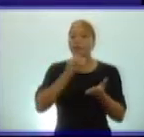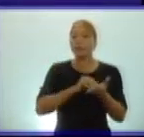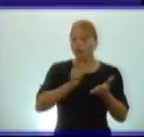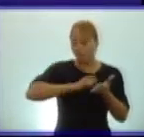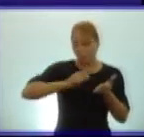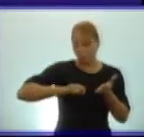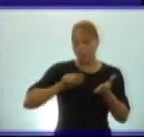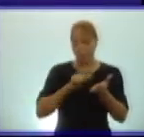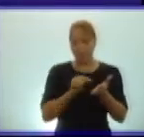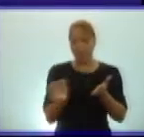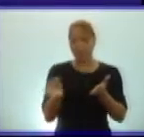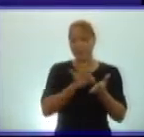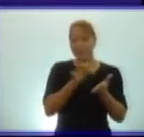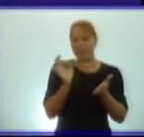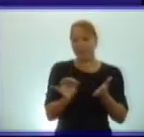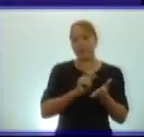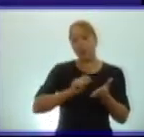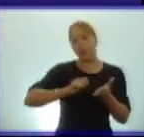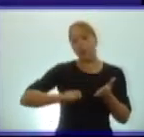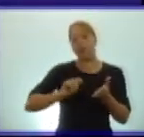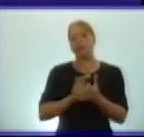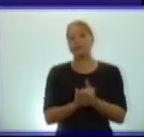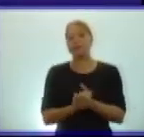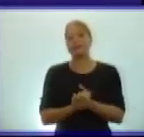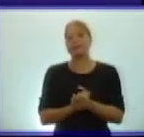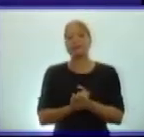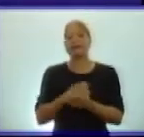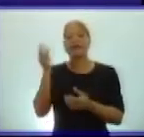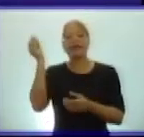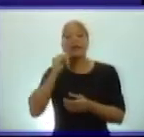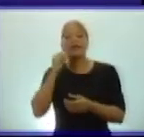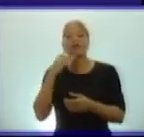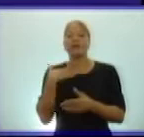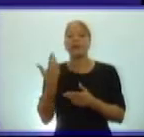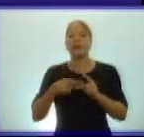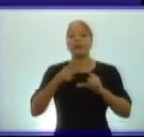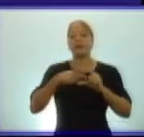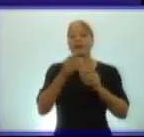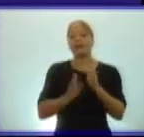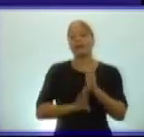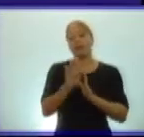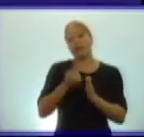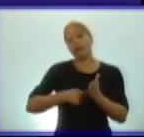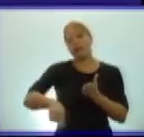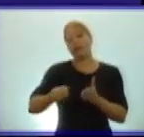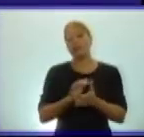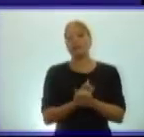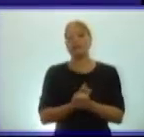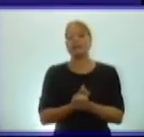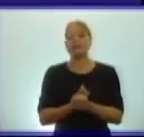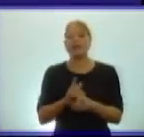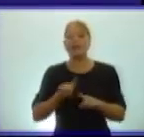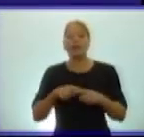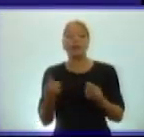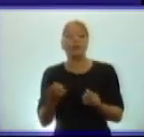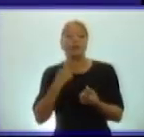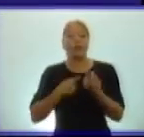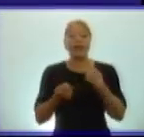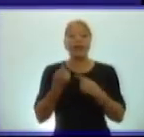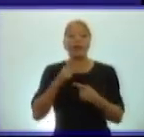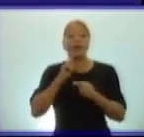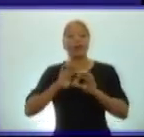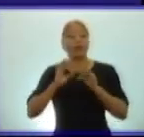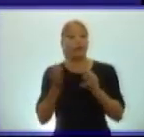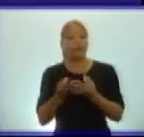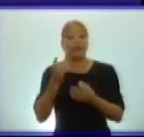esas páginas para que puedan ubicar el contenido que vamos a estar desarrollando durante toda esta semana. Por tanto, quizás ustedes, familia,